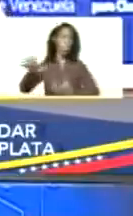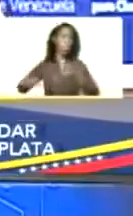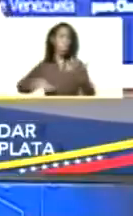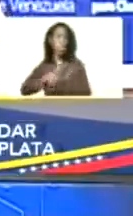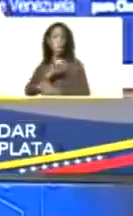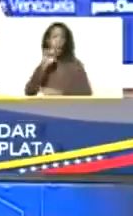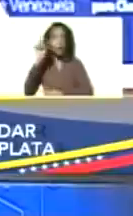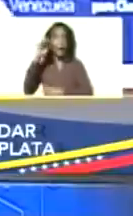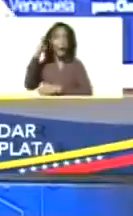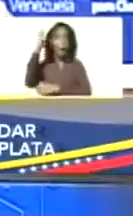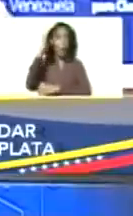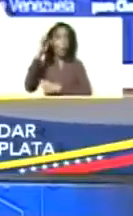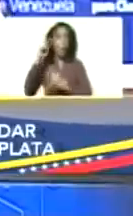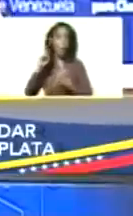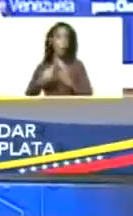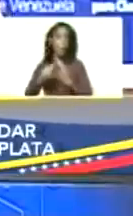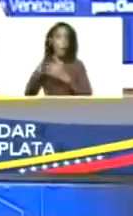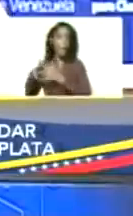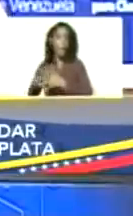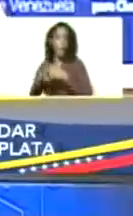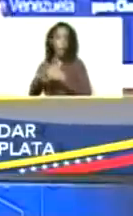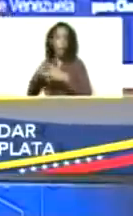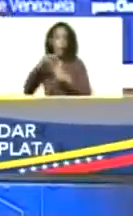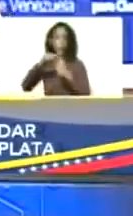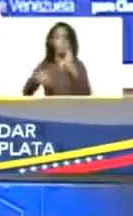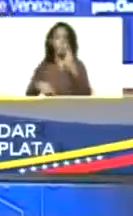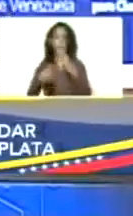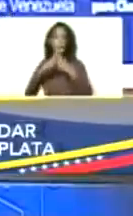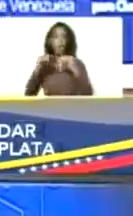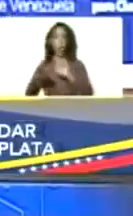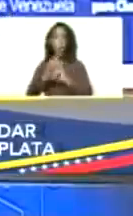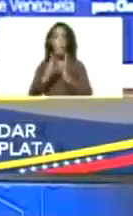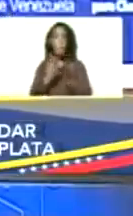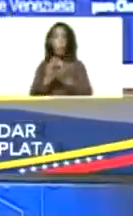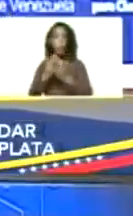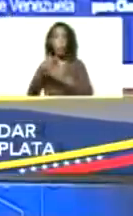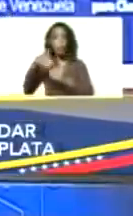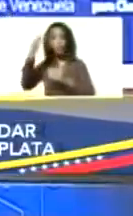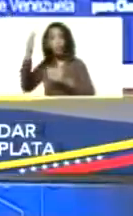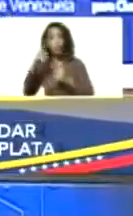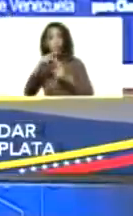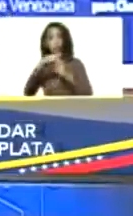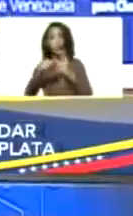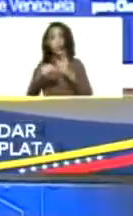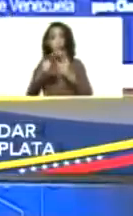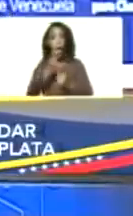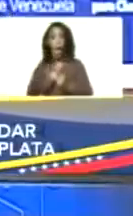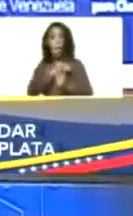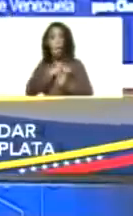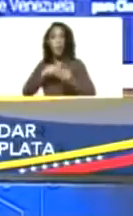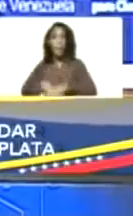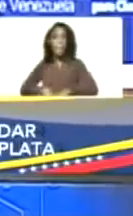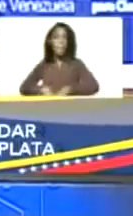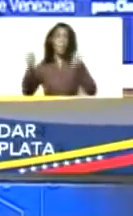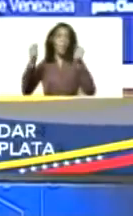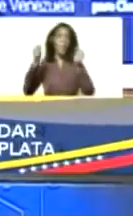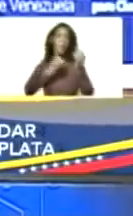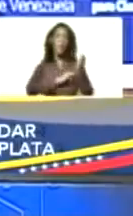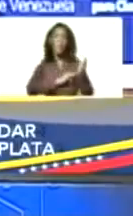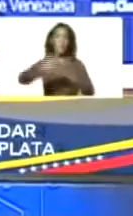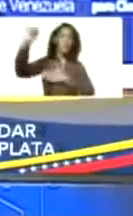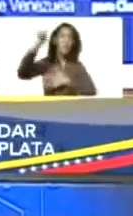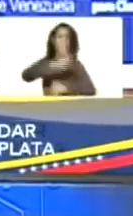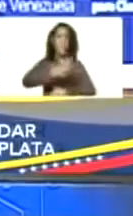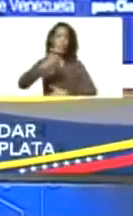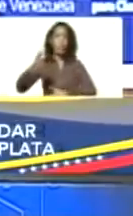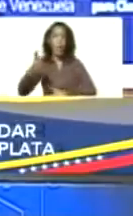en Europa y Estados Unidos y en todo el mundo occidental. España rompió ayer récord de casos